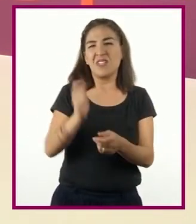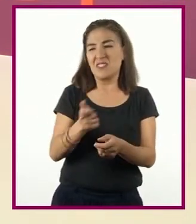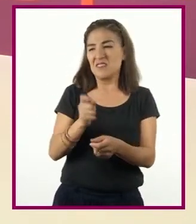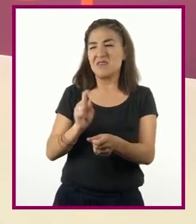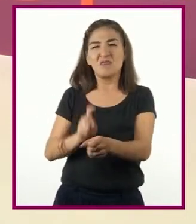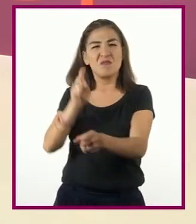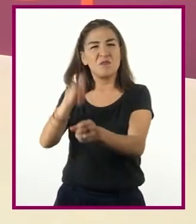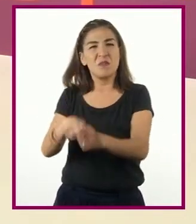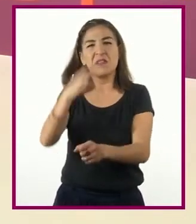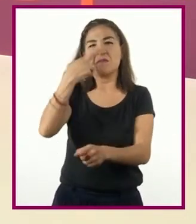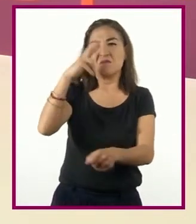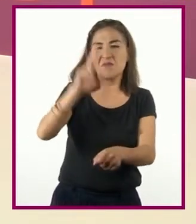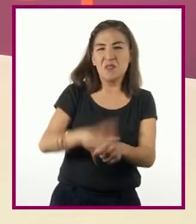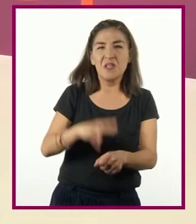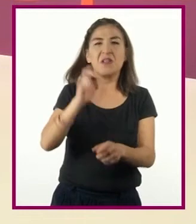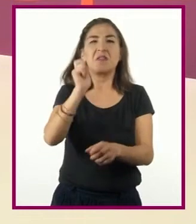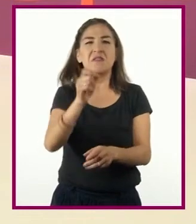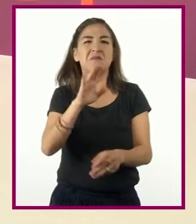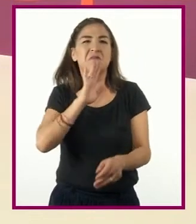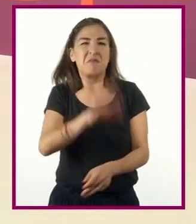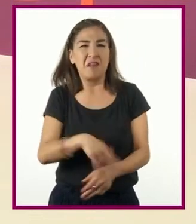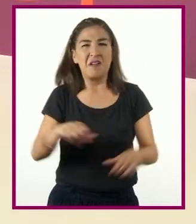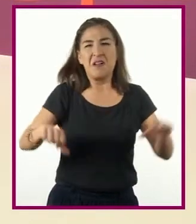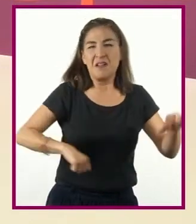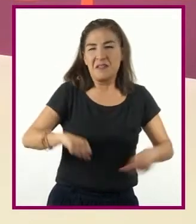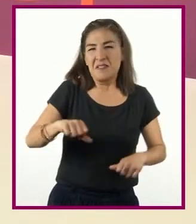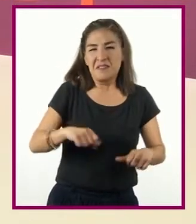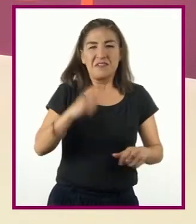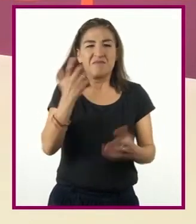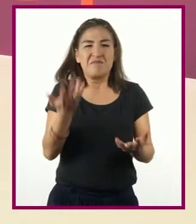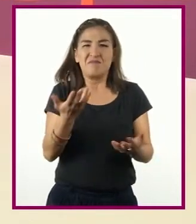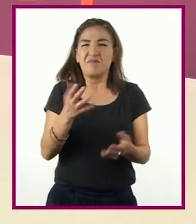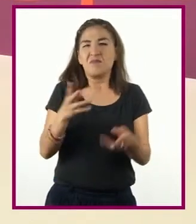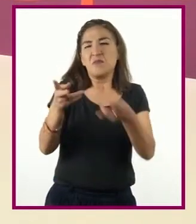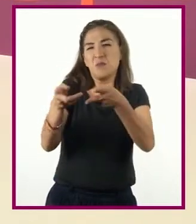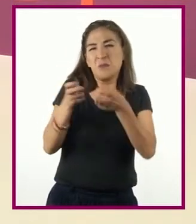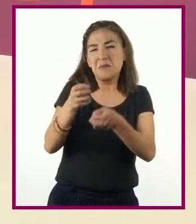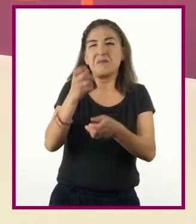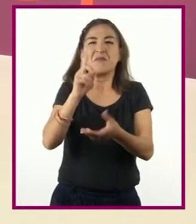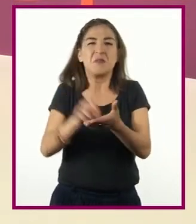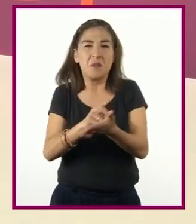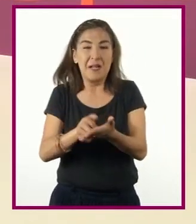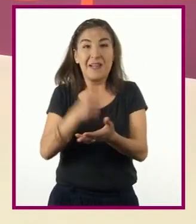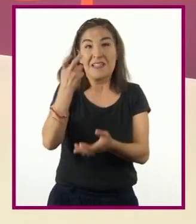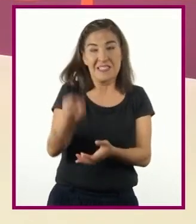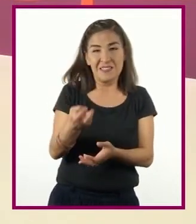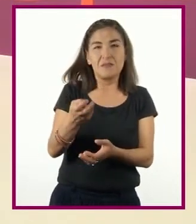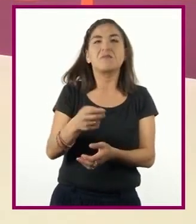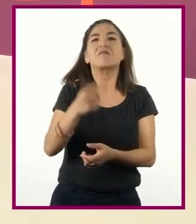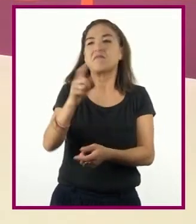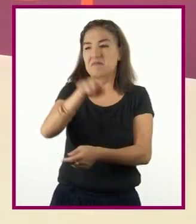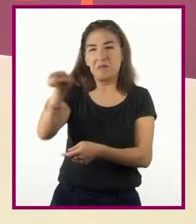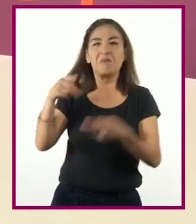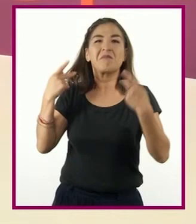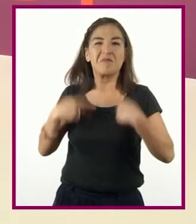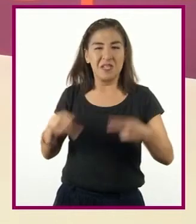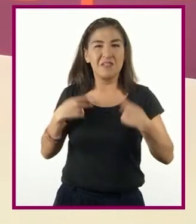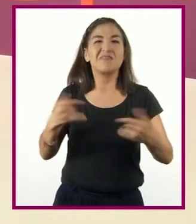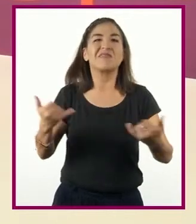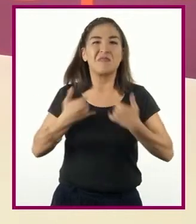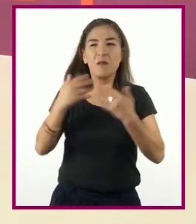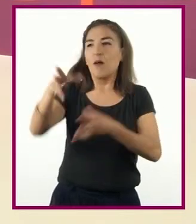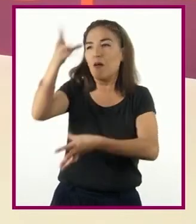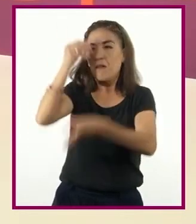o que se dedican a actividades ilícitas, desafortunadamente se han convertido en un referente para muchas y muchos